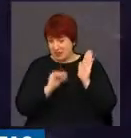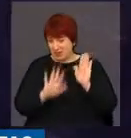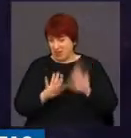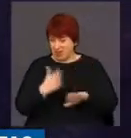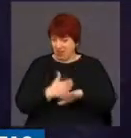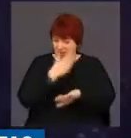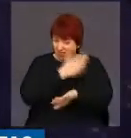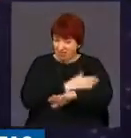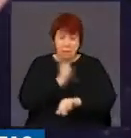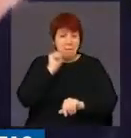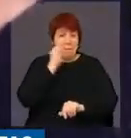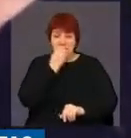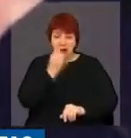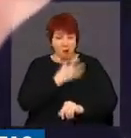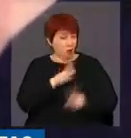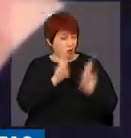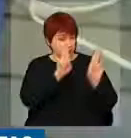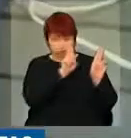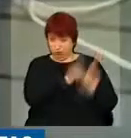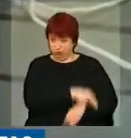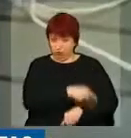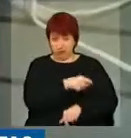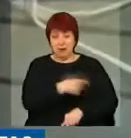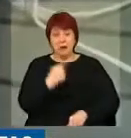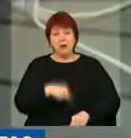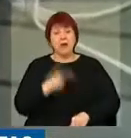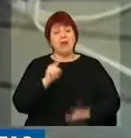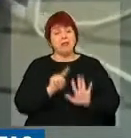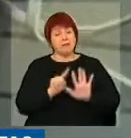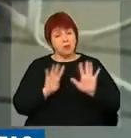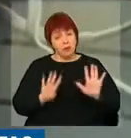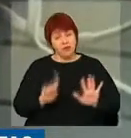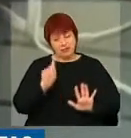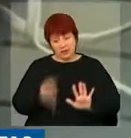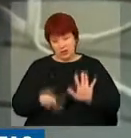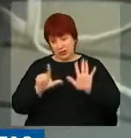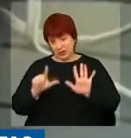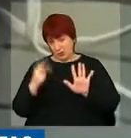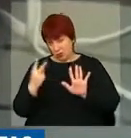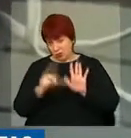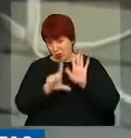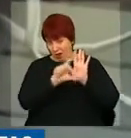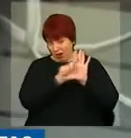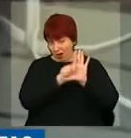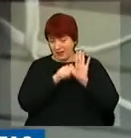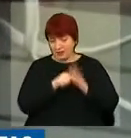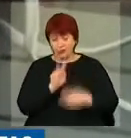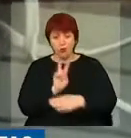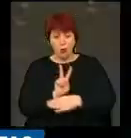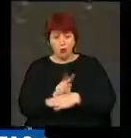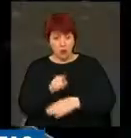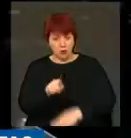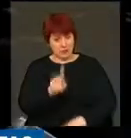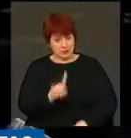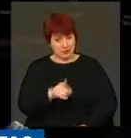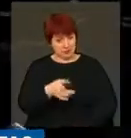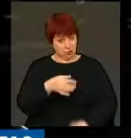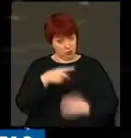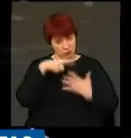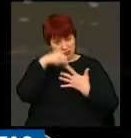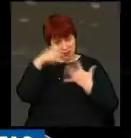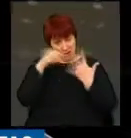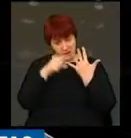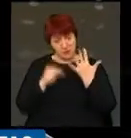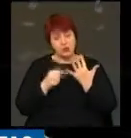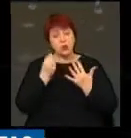caso, directamente habría que modificar la Ley 19.172 de Regulación y Control del Cannabis y generar una nueva